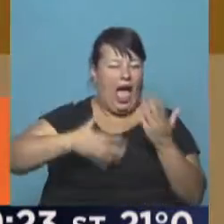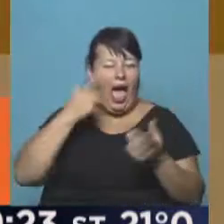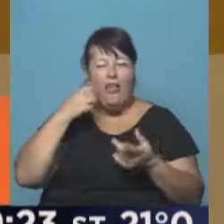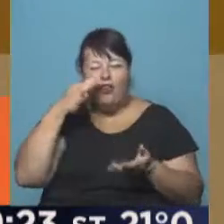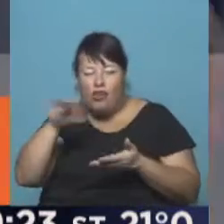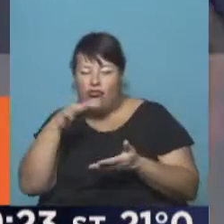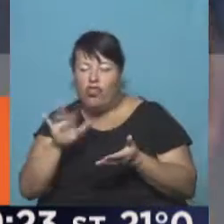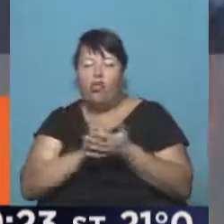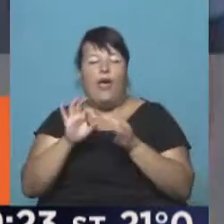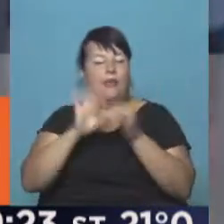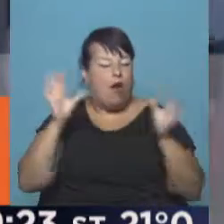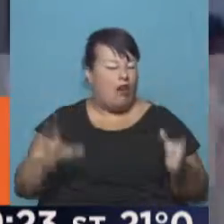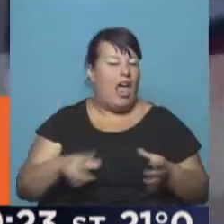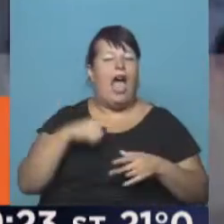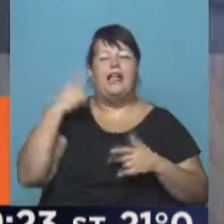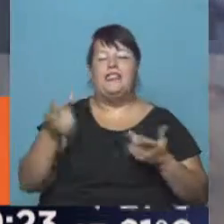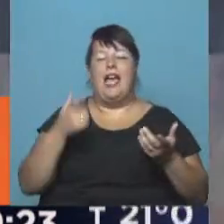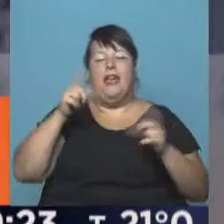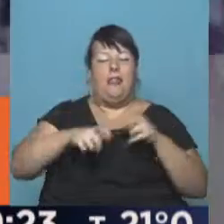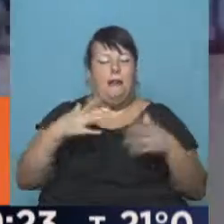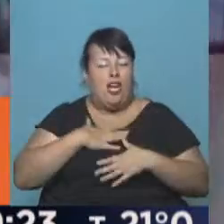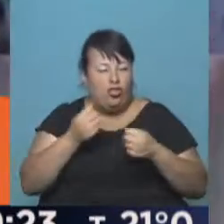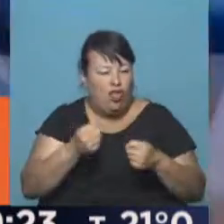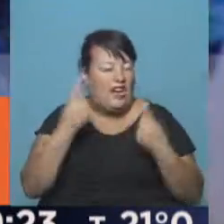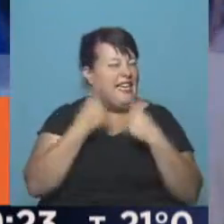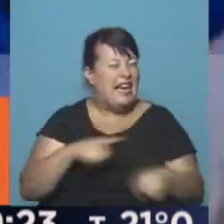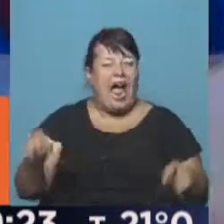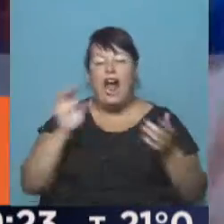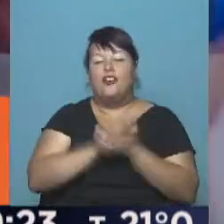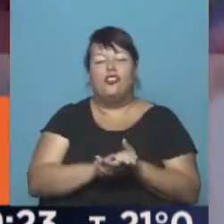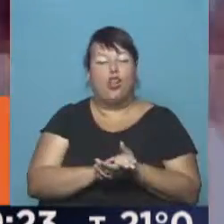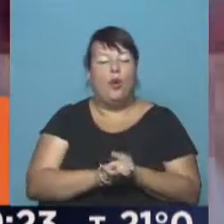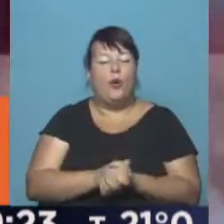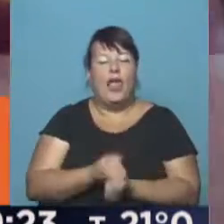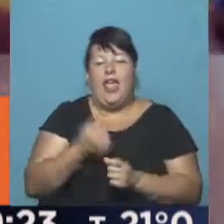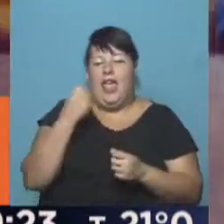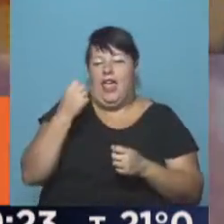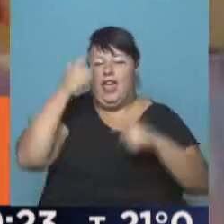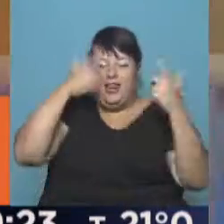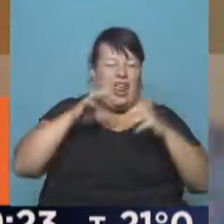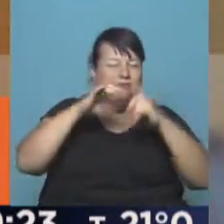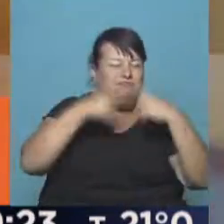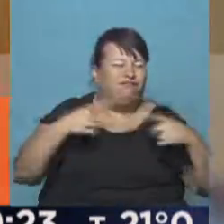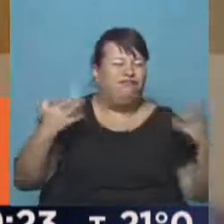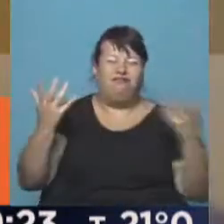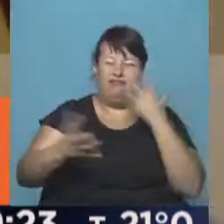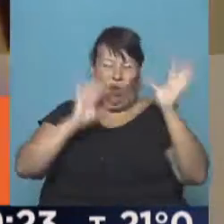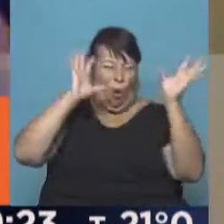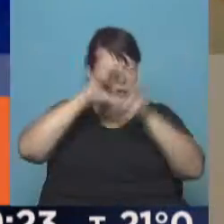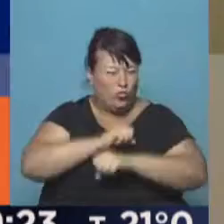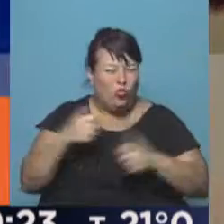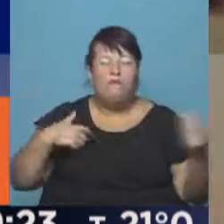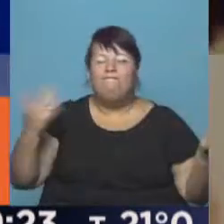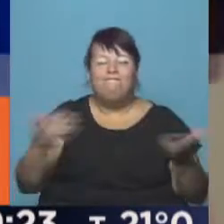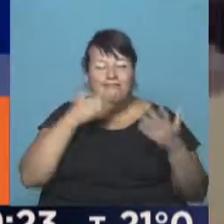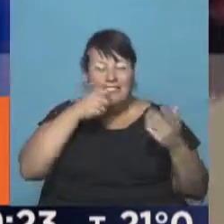observaciones a la democracia, una bandera populista, una cosa rara respecto del imperialismo, digamos, una cosa muy confusa que uno no